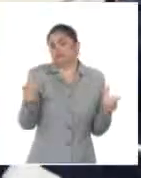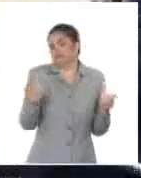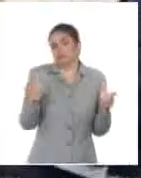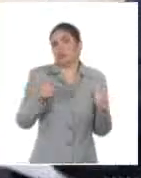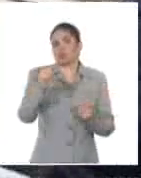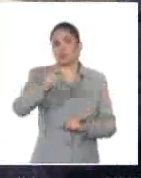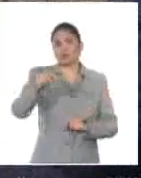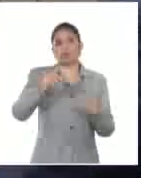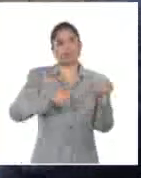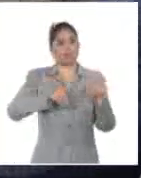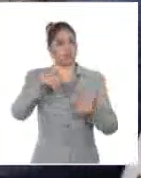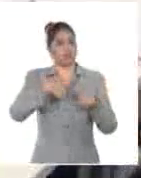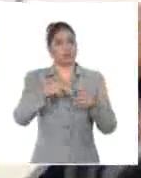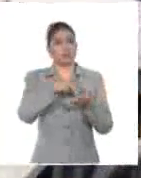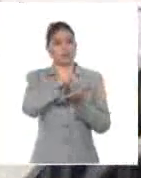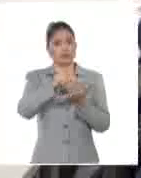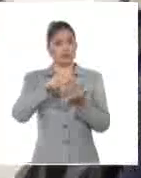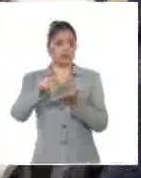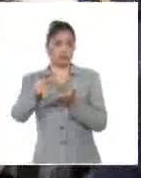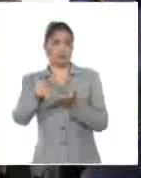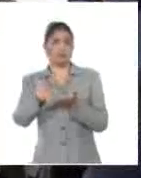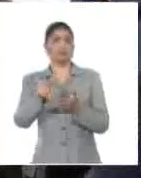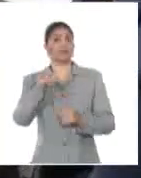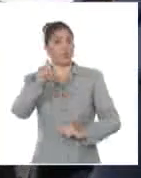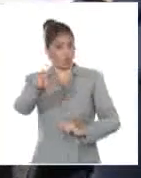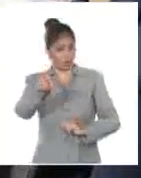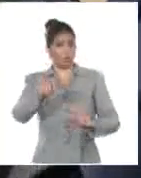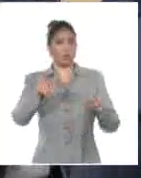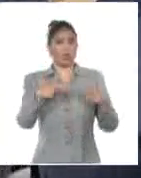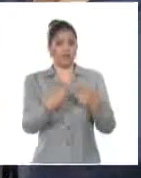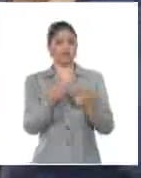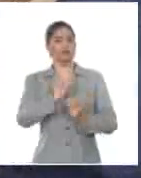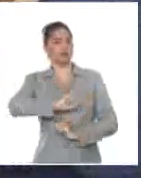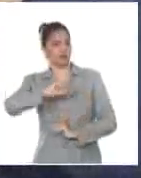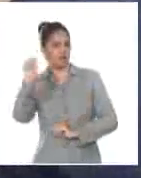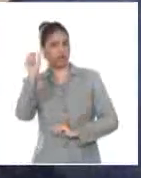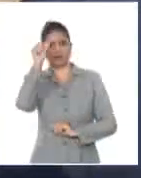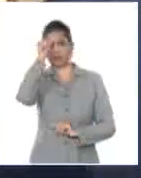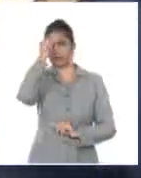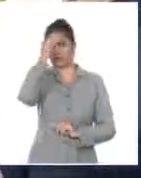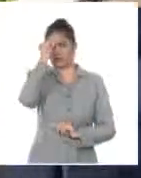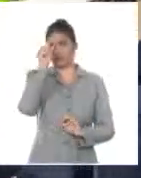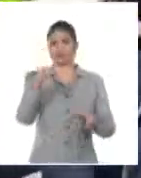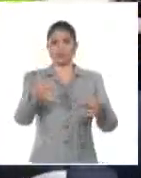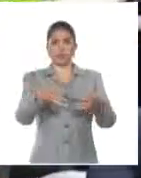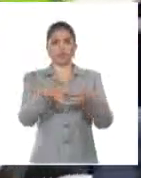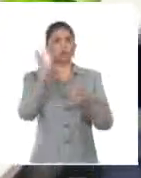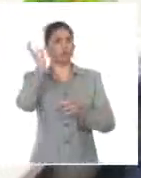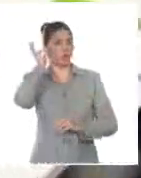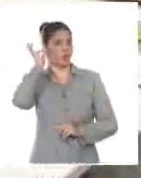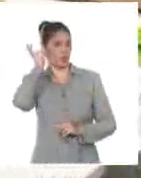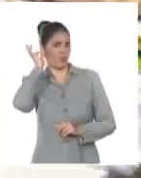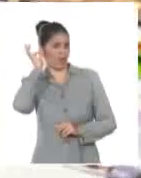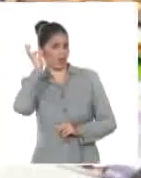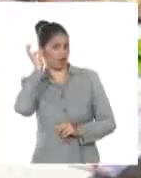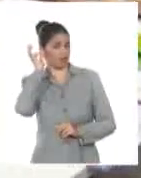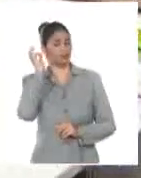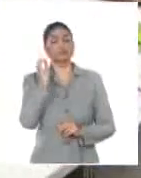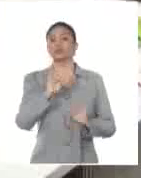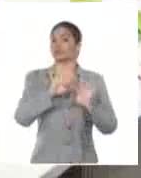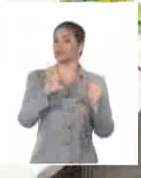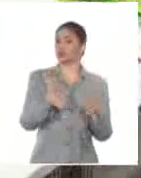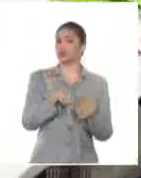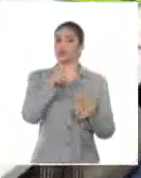corona conquistada hace 2 años cuando fueron anfitriones de la Olimpiada. En el grupo de mujeres también con cifras récord de